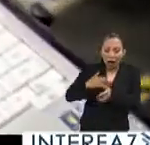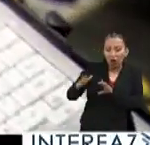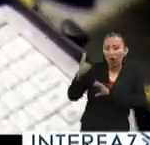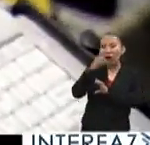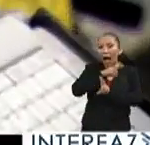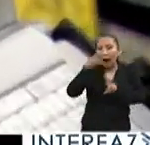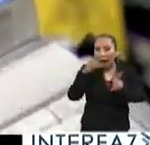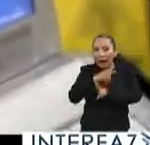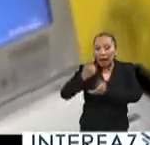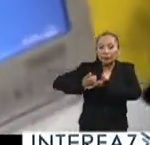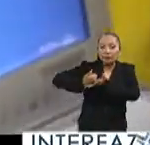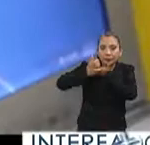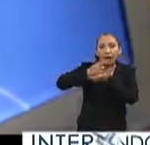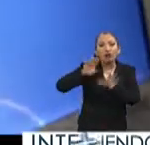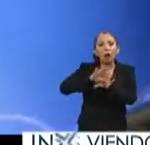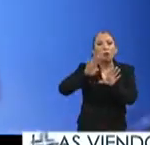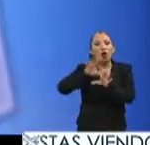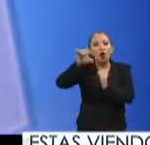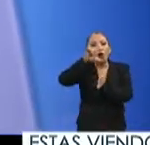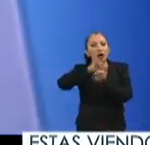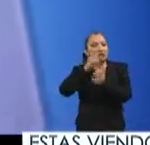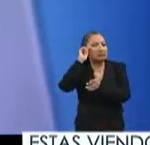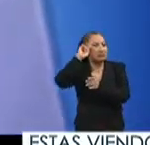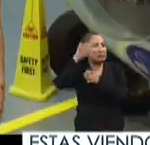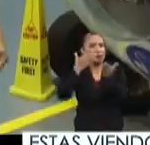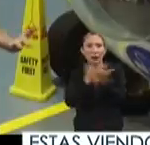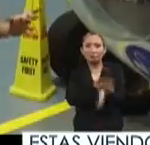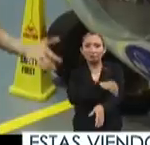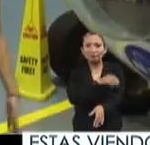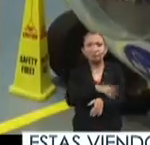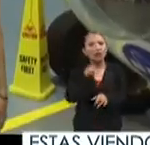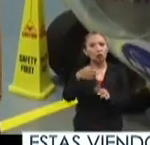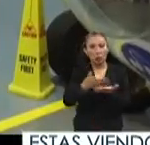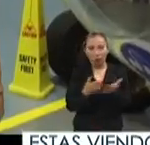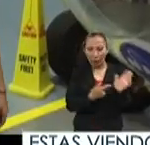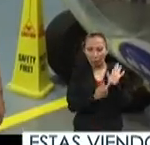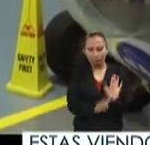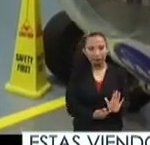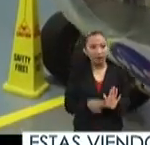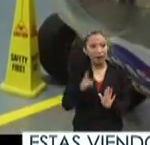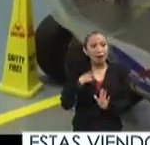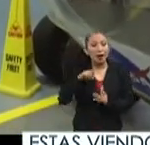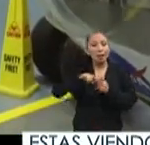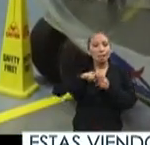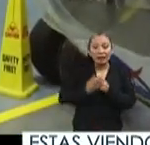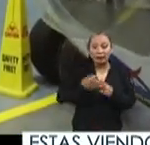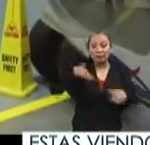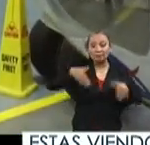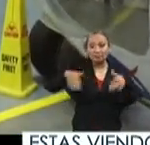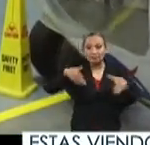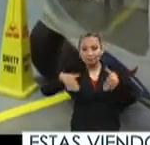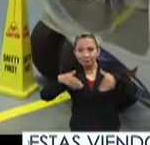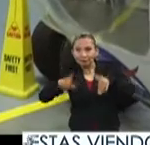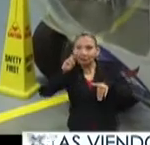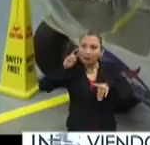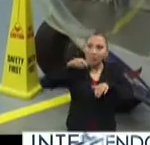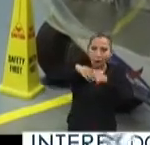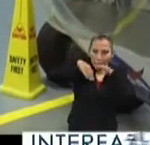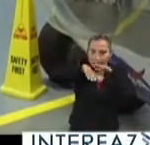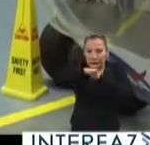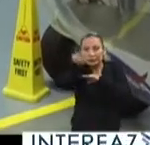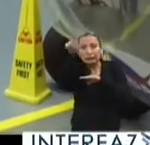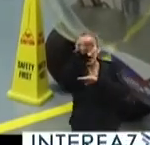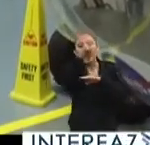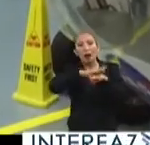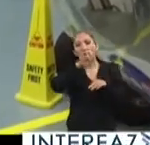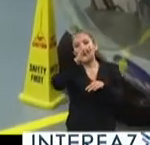aire acondicionado. O sea, es como un Space RV totalmente eléctrico. ¿Qué nos vas a enseñar ahora? Entonces aquí vamos a empezar pues a caminar hacia más adentro y